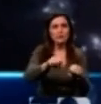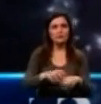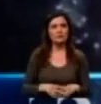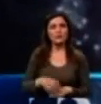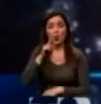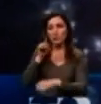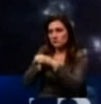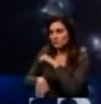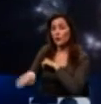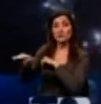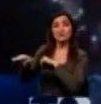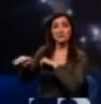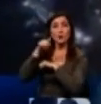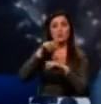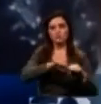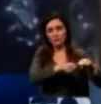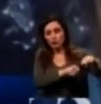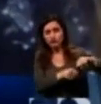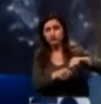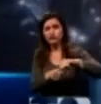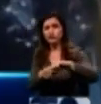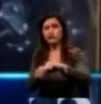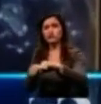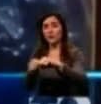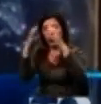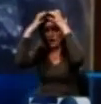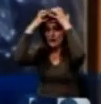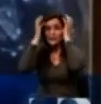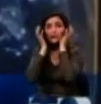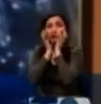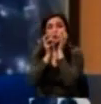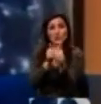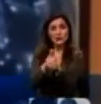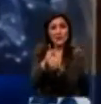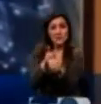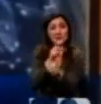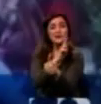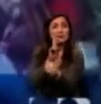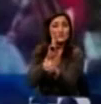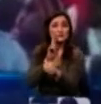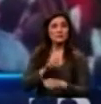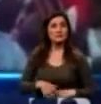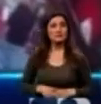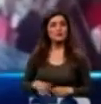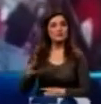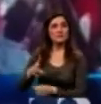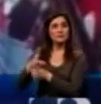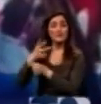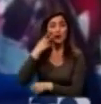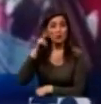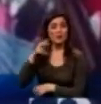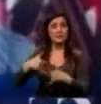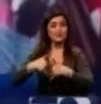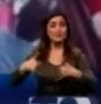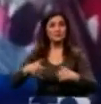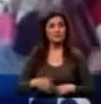que ingresó el malhechor, el individuo de la motocicleta que estaba con casco se acercó más al negocio. La grabación interna del local de